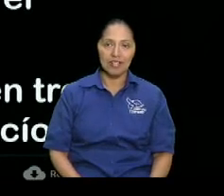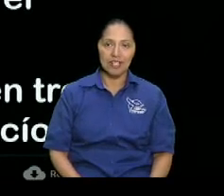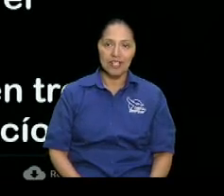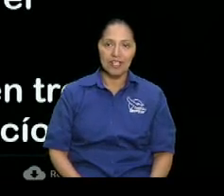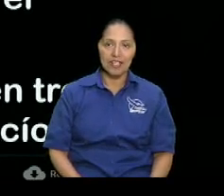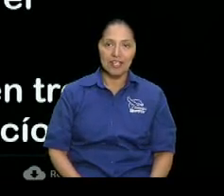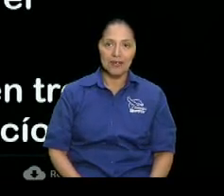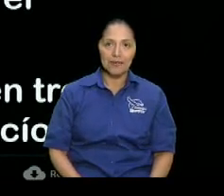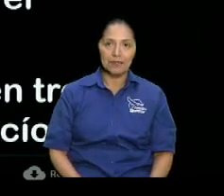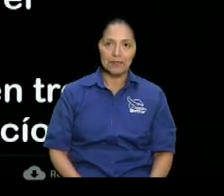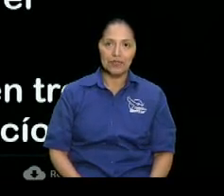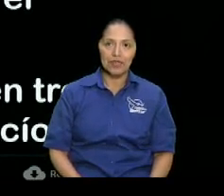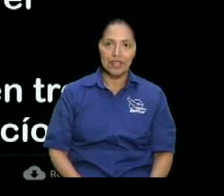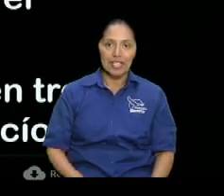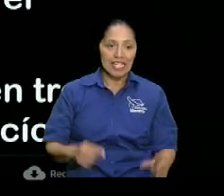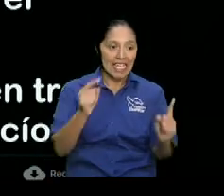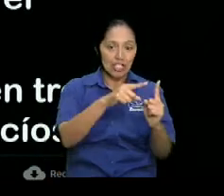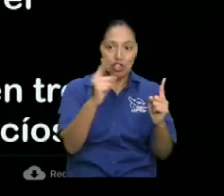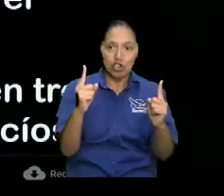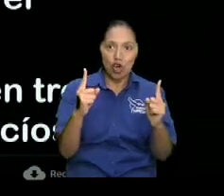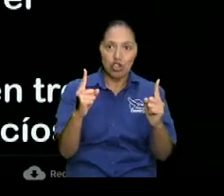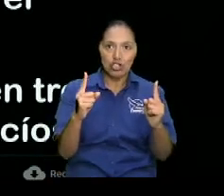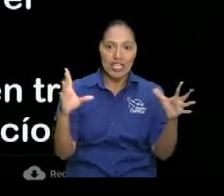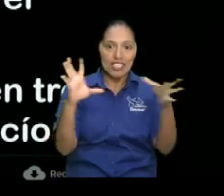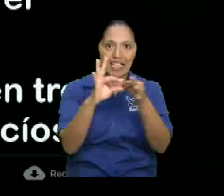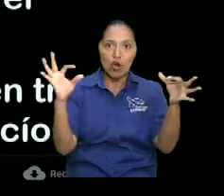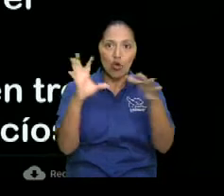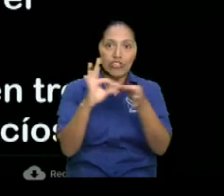sí nos chupó la bruja.